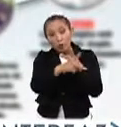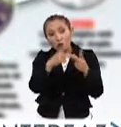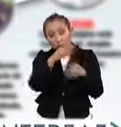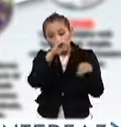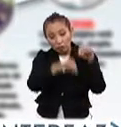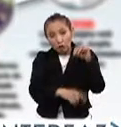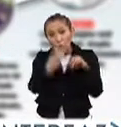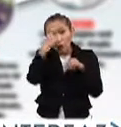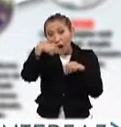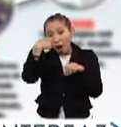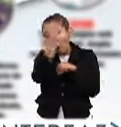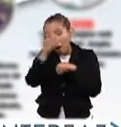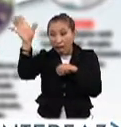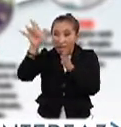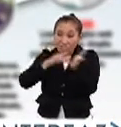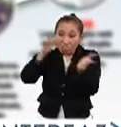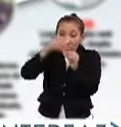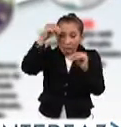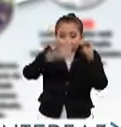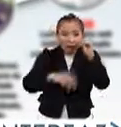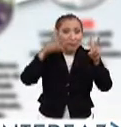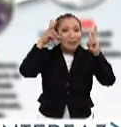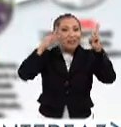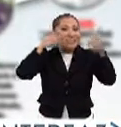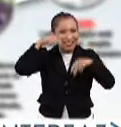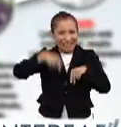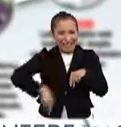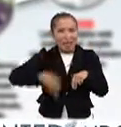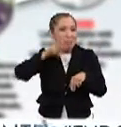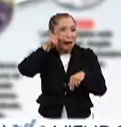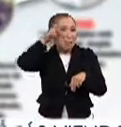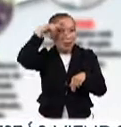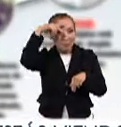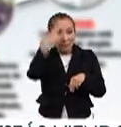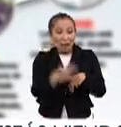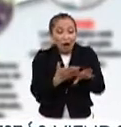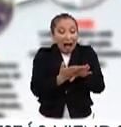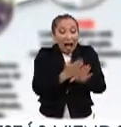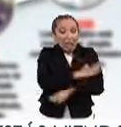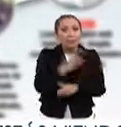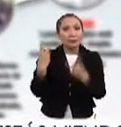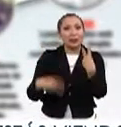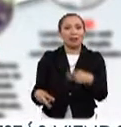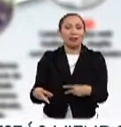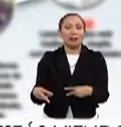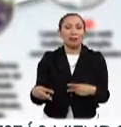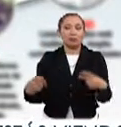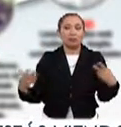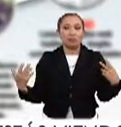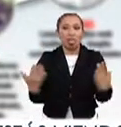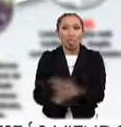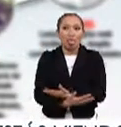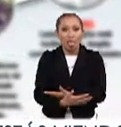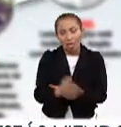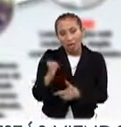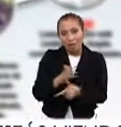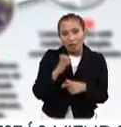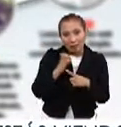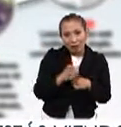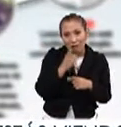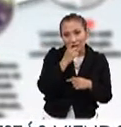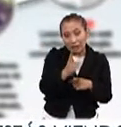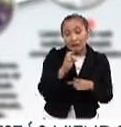hicimos de más de una hora sobre la visita del Papa a México antes de que viniera. Entonces nos pidieron